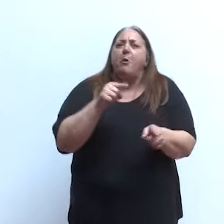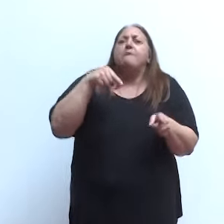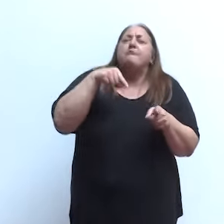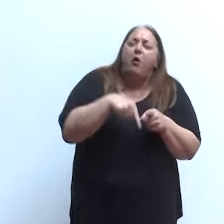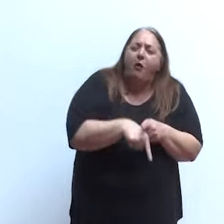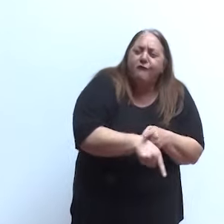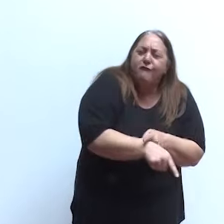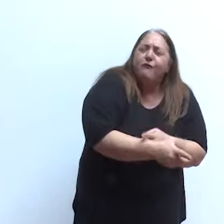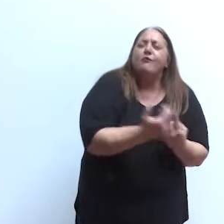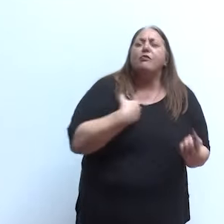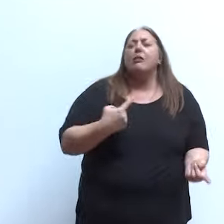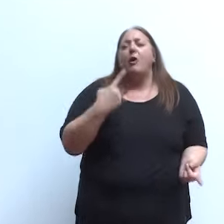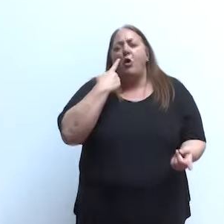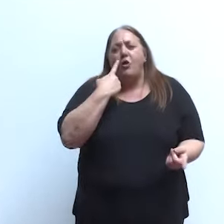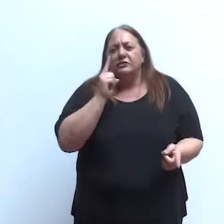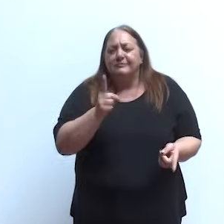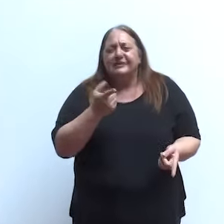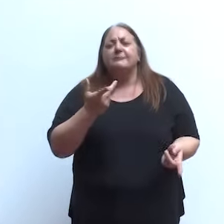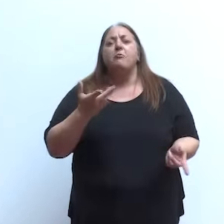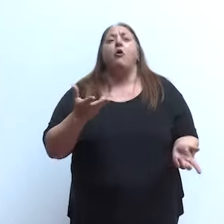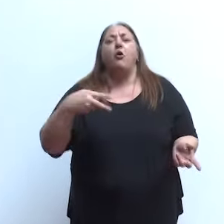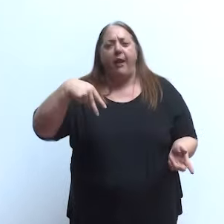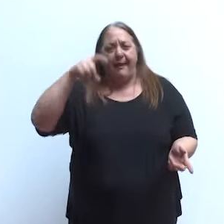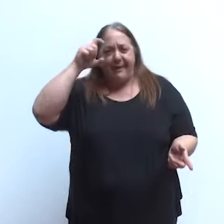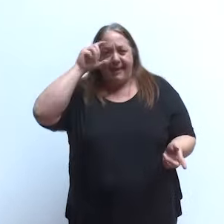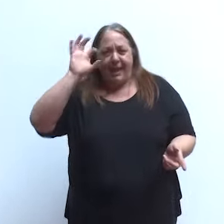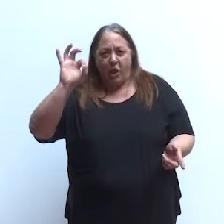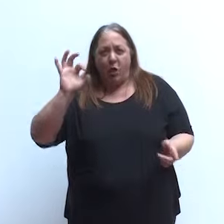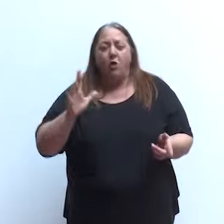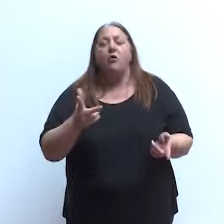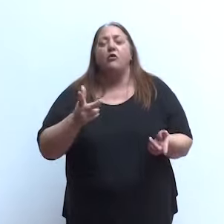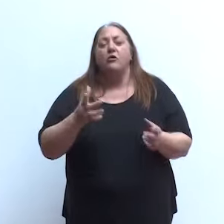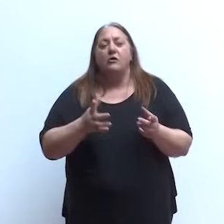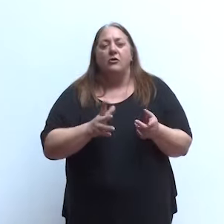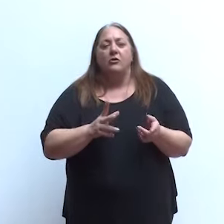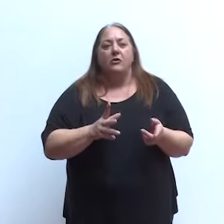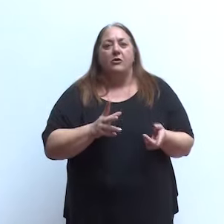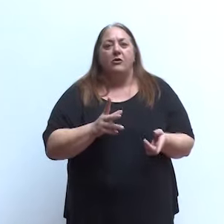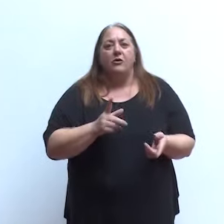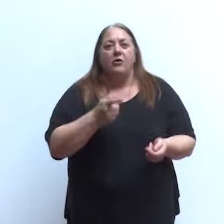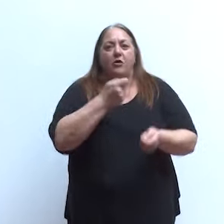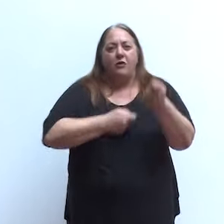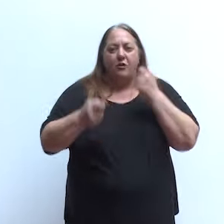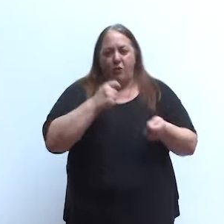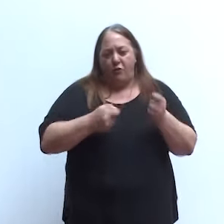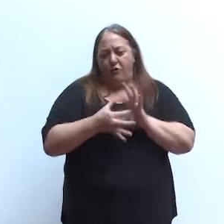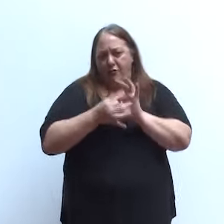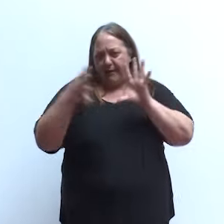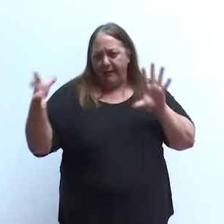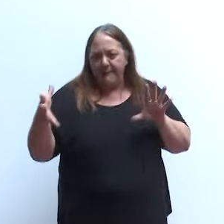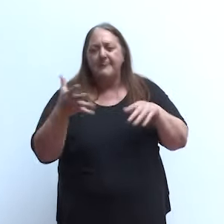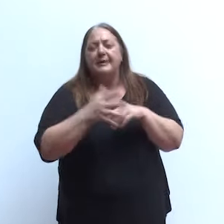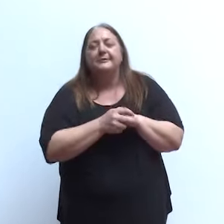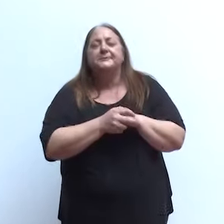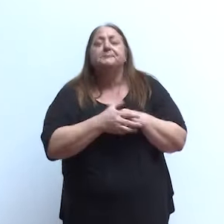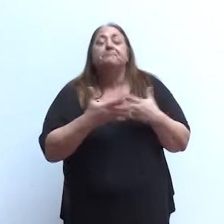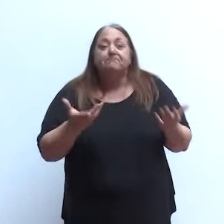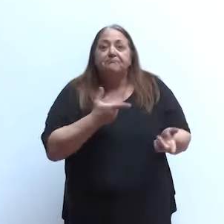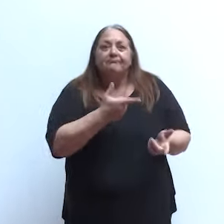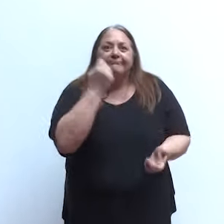nombre de neoliberalismo por ejemplo digo O acaso la financiarización de la de la economía no se pudo desandar no se